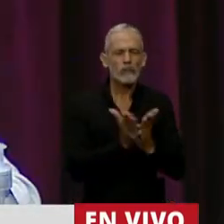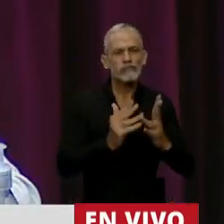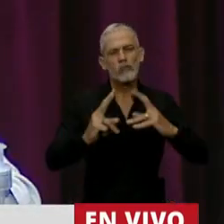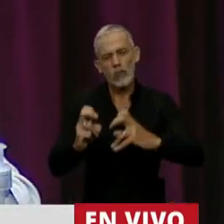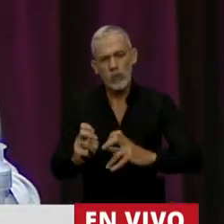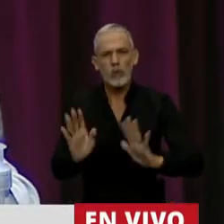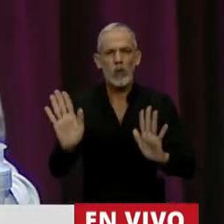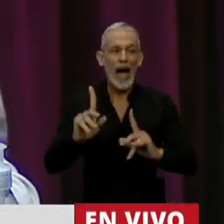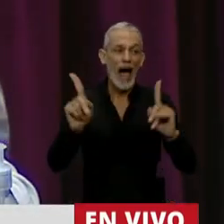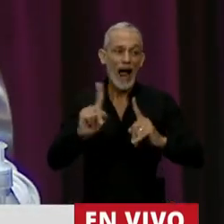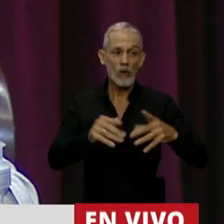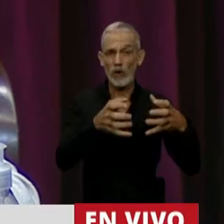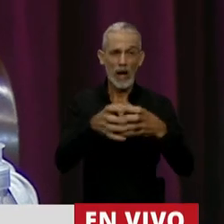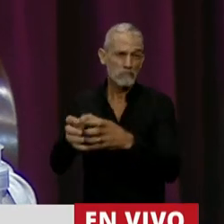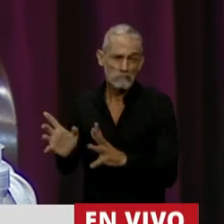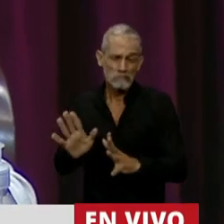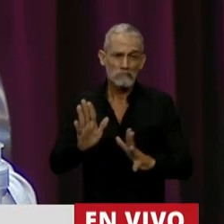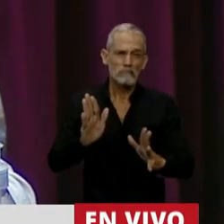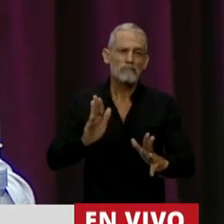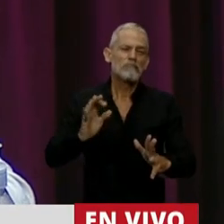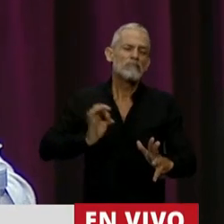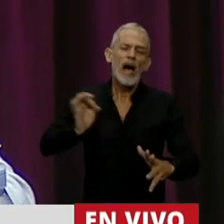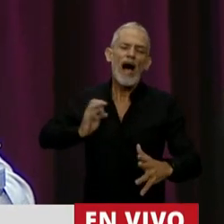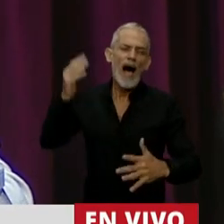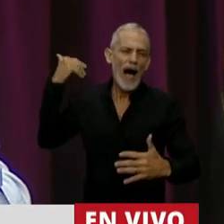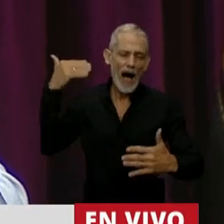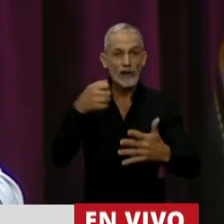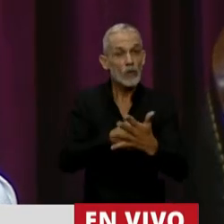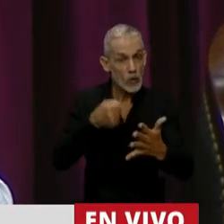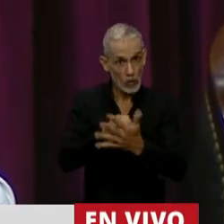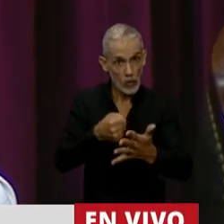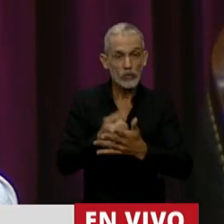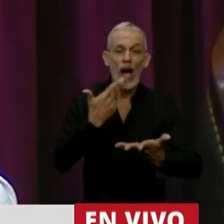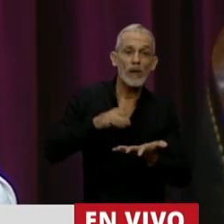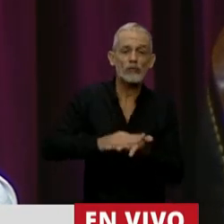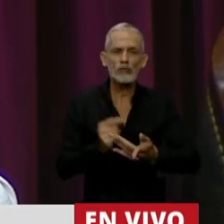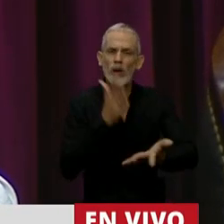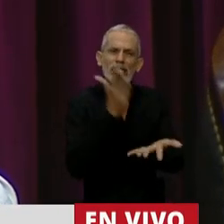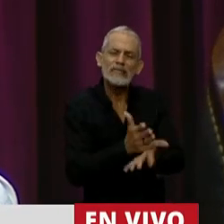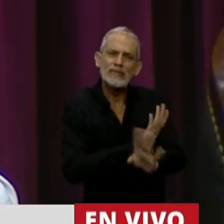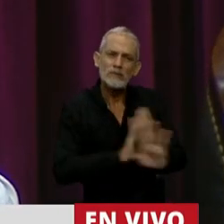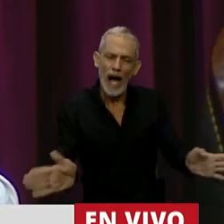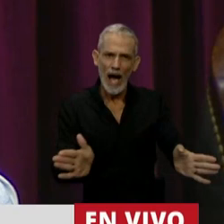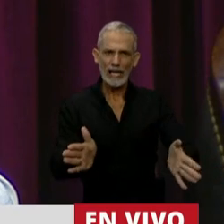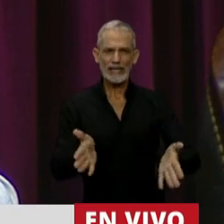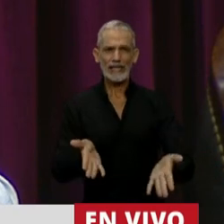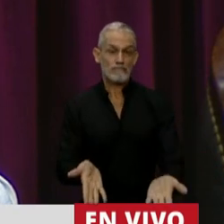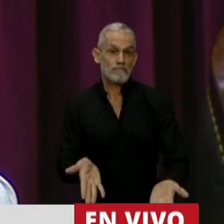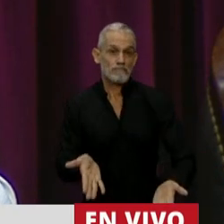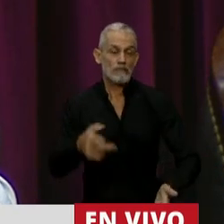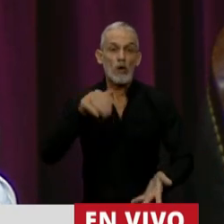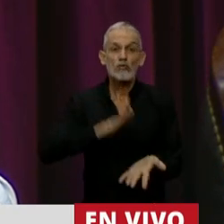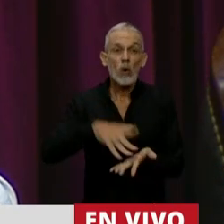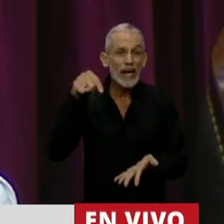tiene para algunas décadas de lucha hablando sobre la despenalización. Y sobre esto